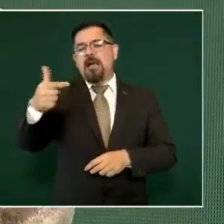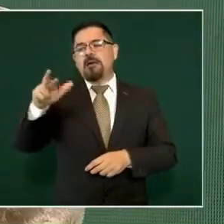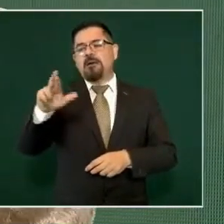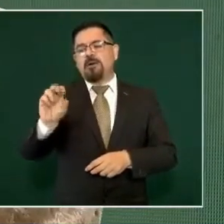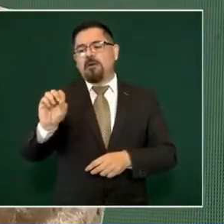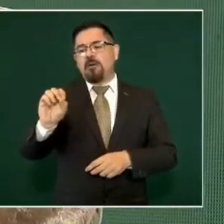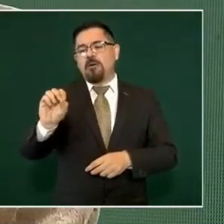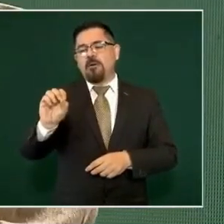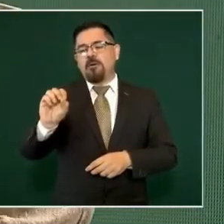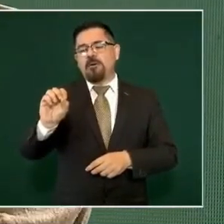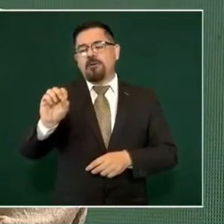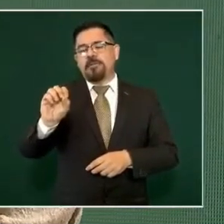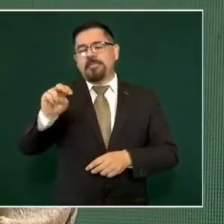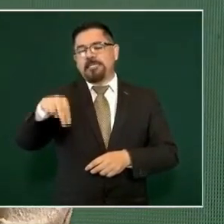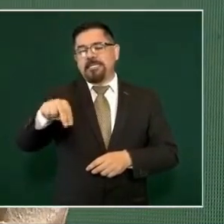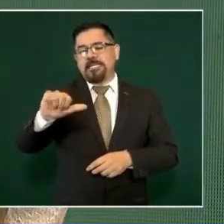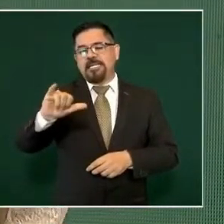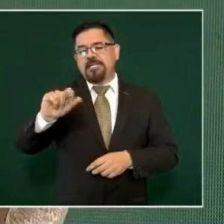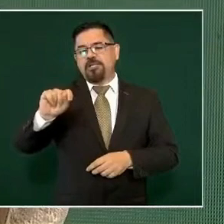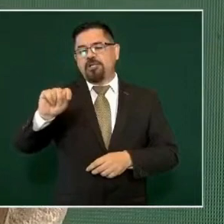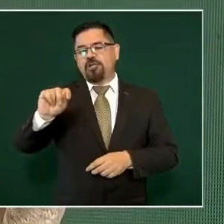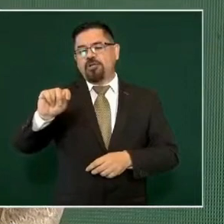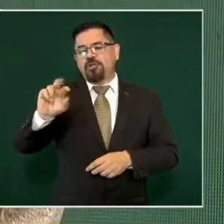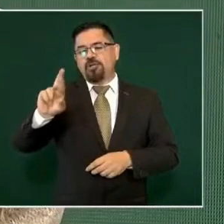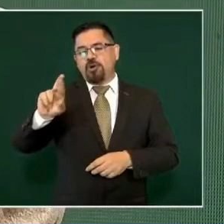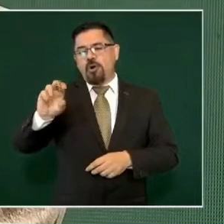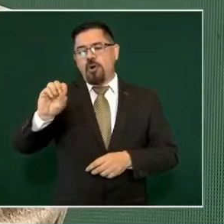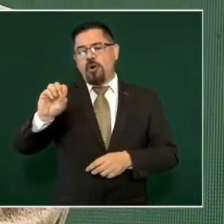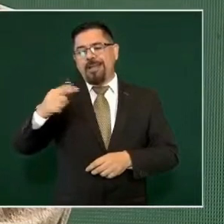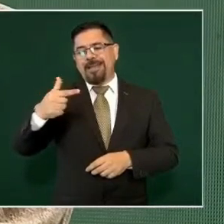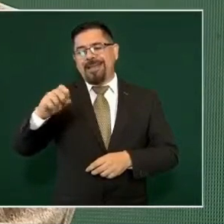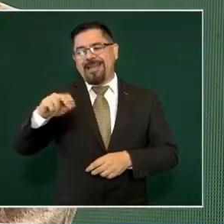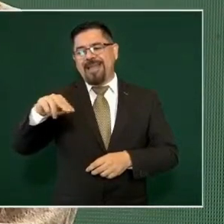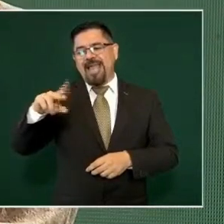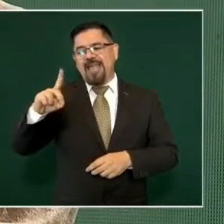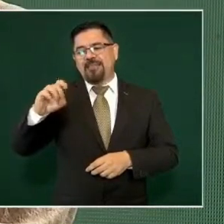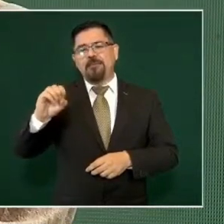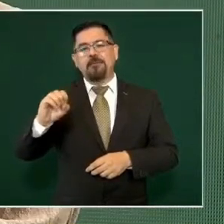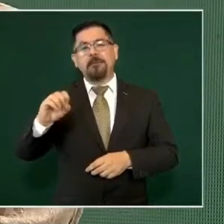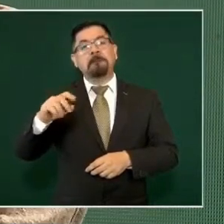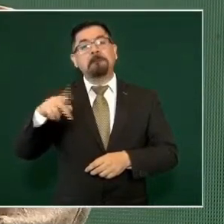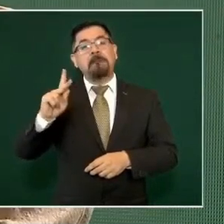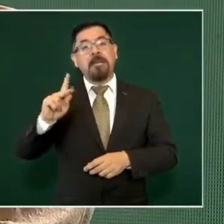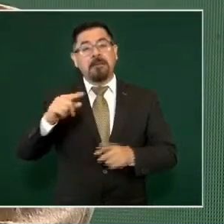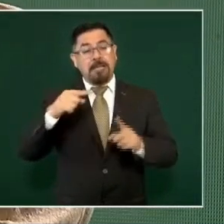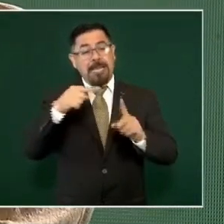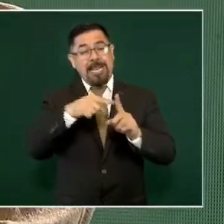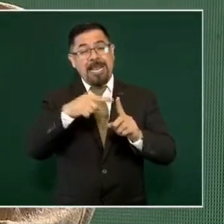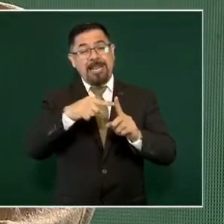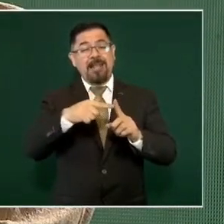una planta de fertilizante que Salinas había privatizado.